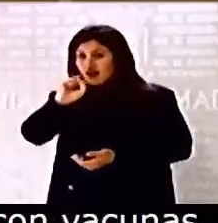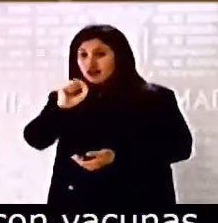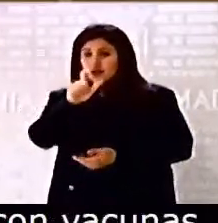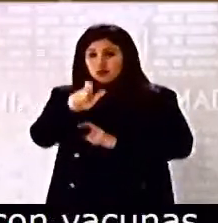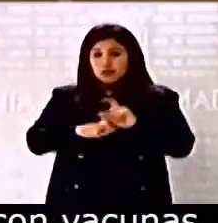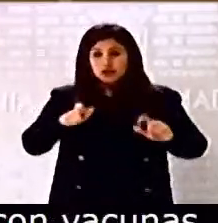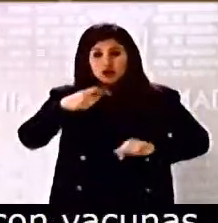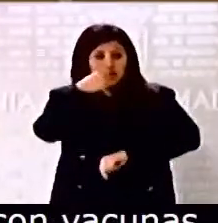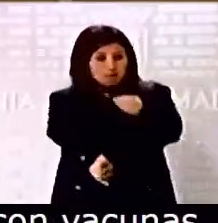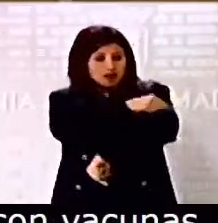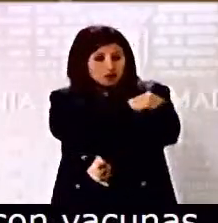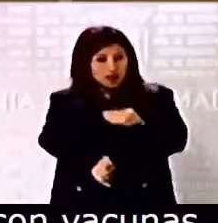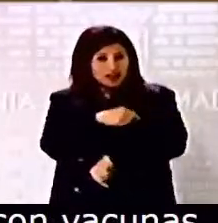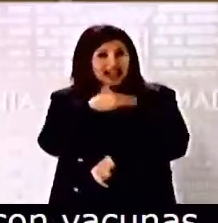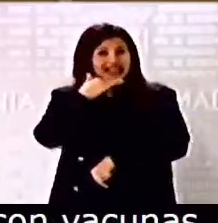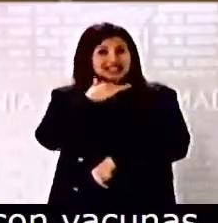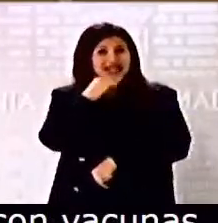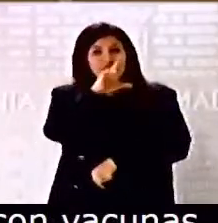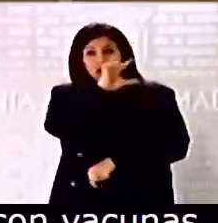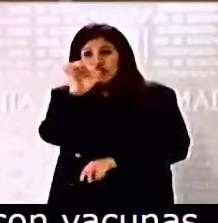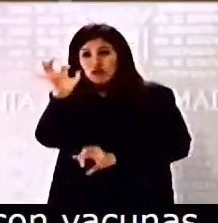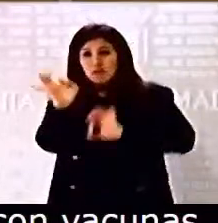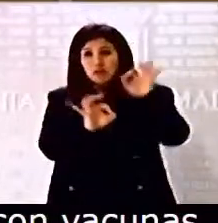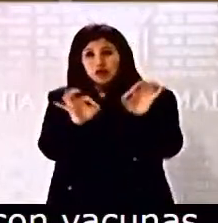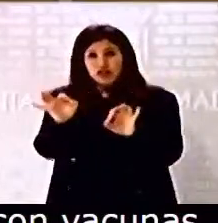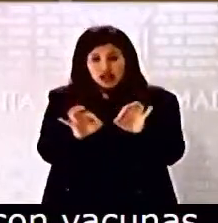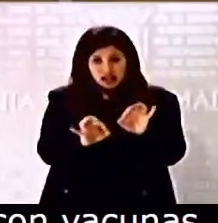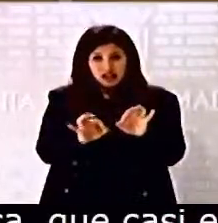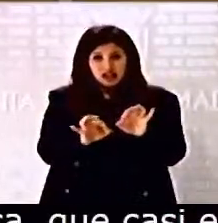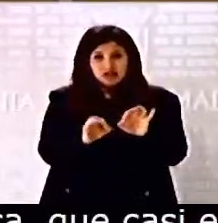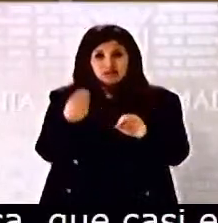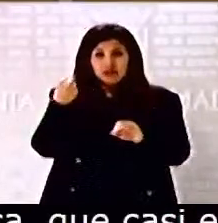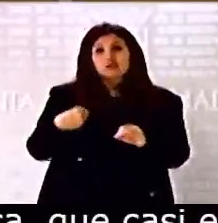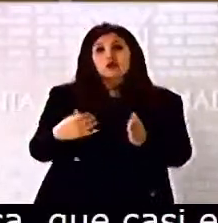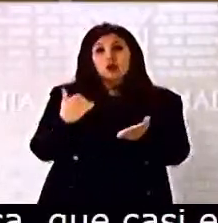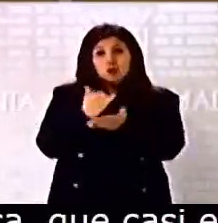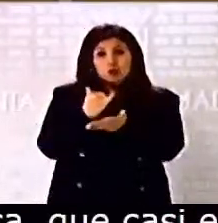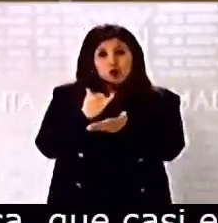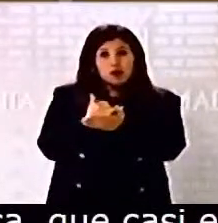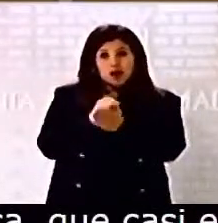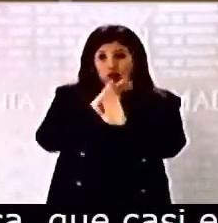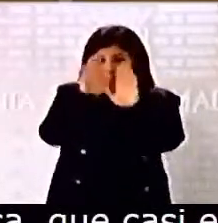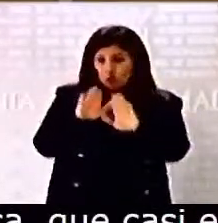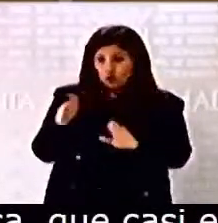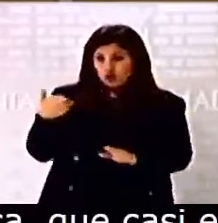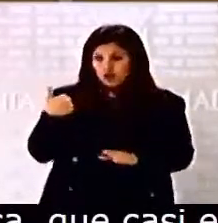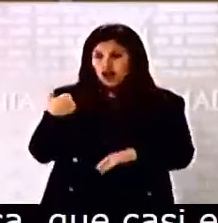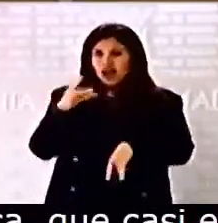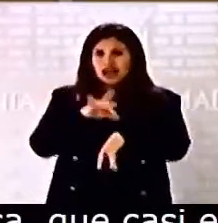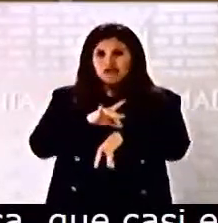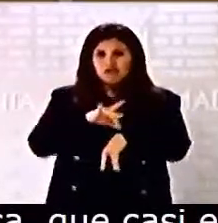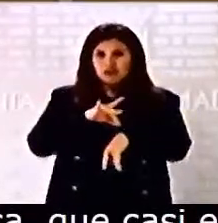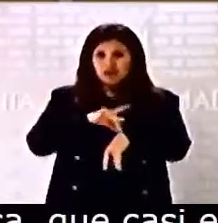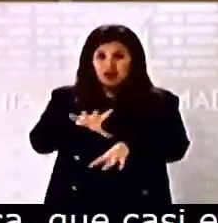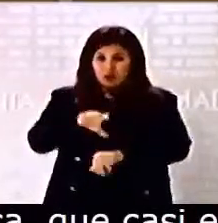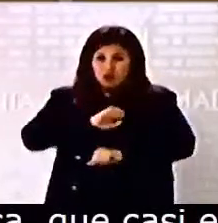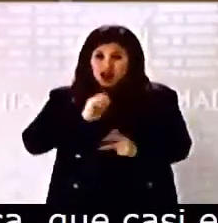personas vacunadas no hayan desarrollado en el último ensayo clínico la enfermedad de forma grave,